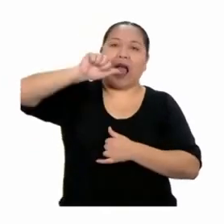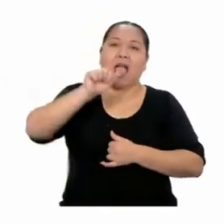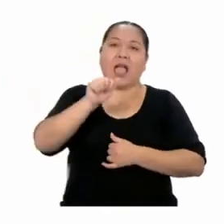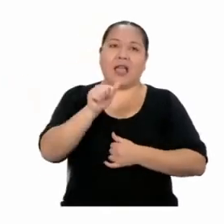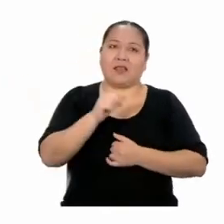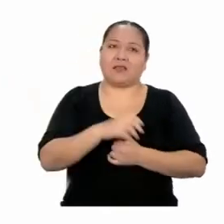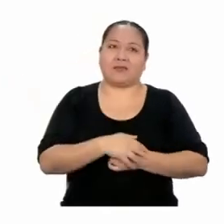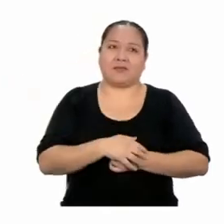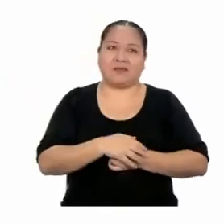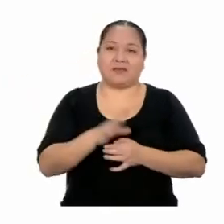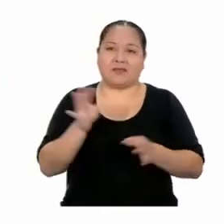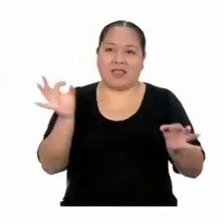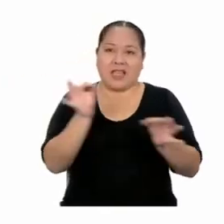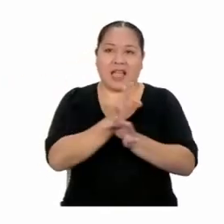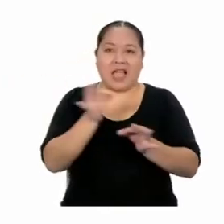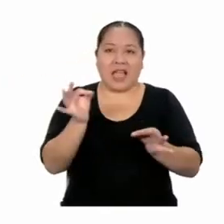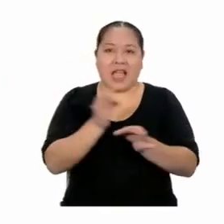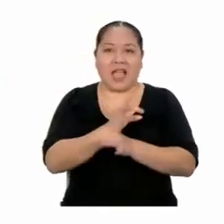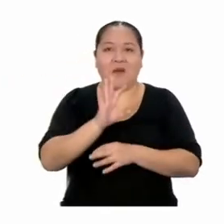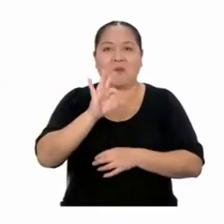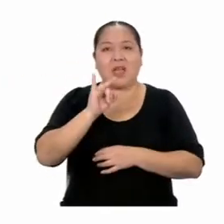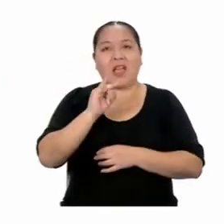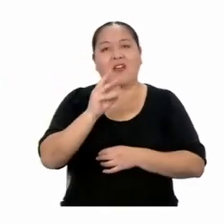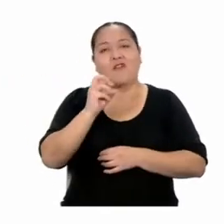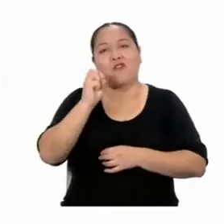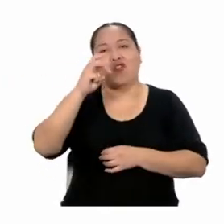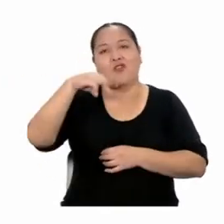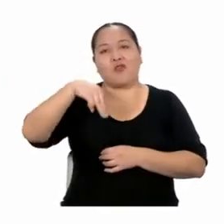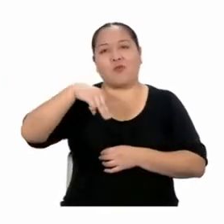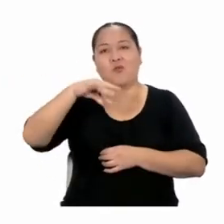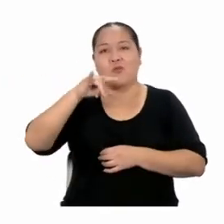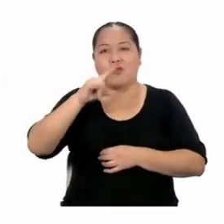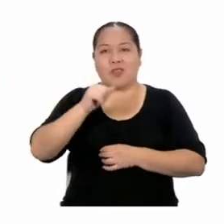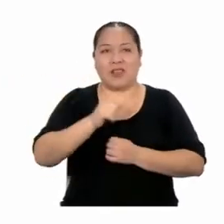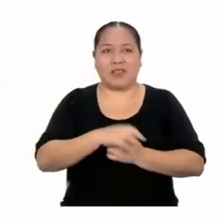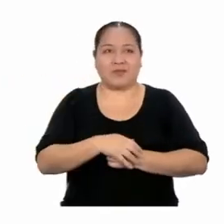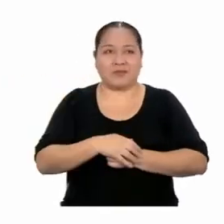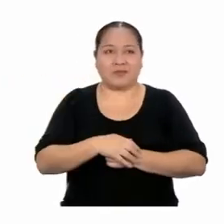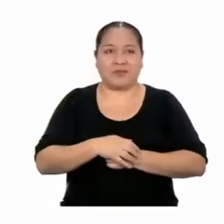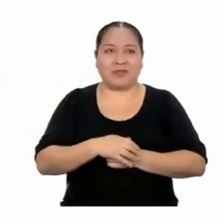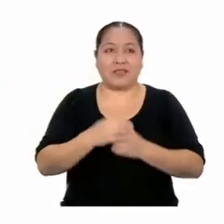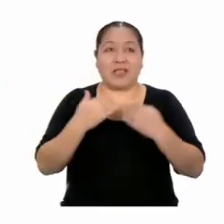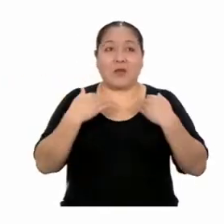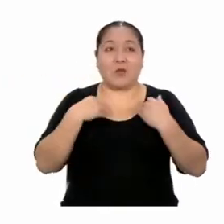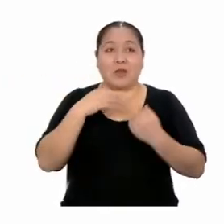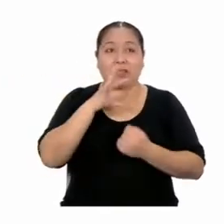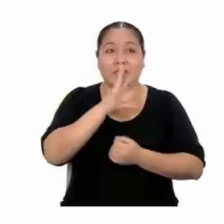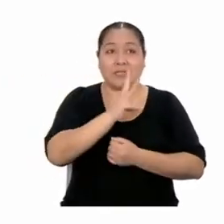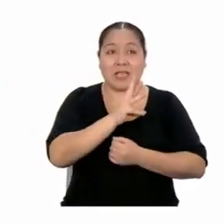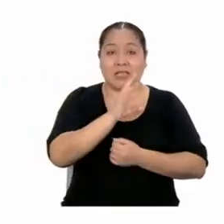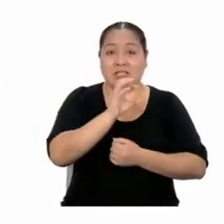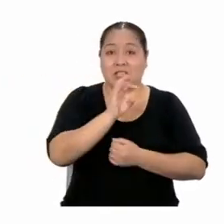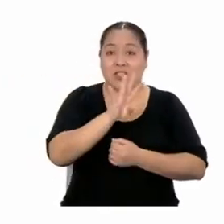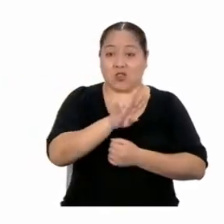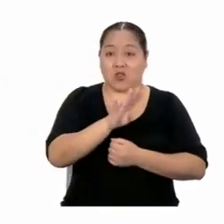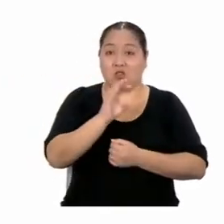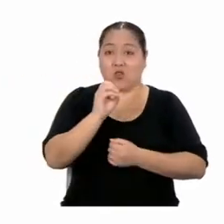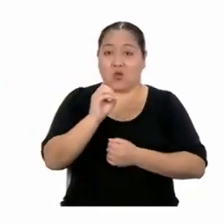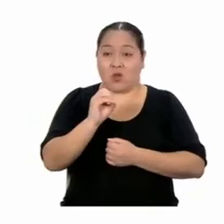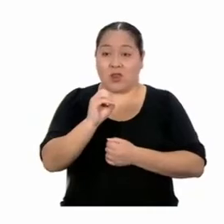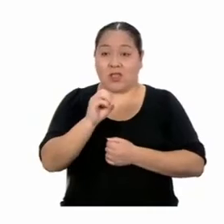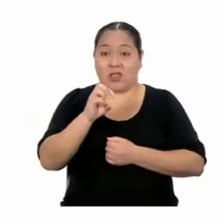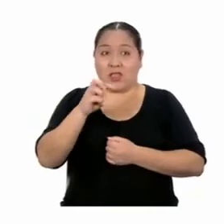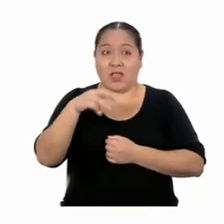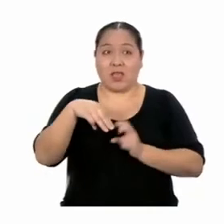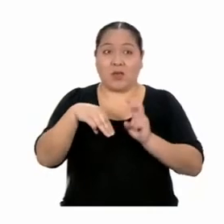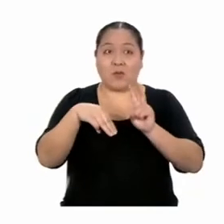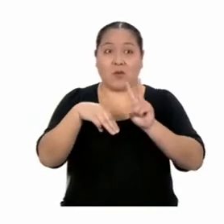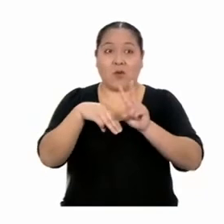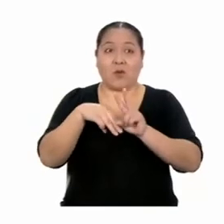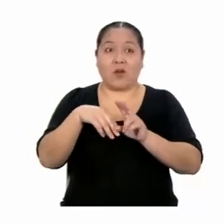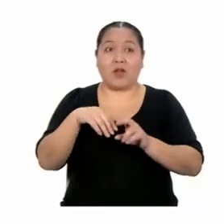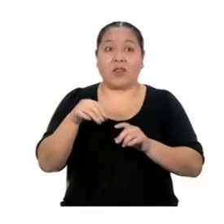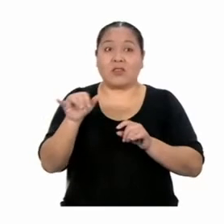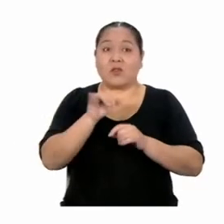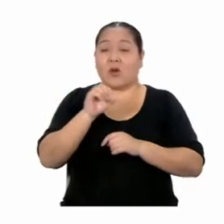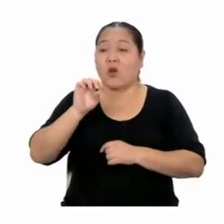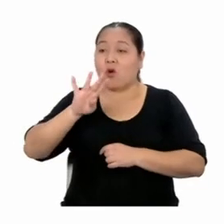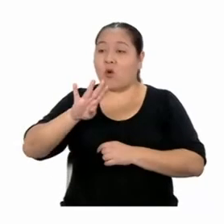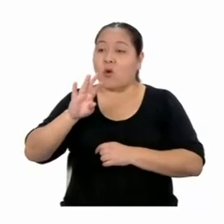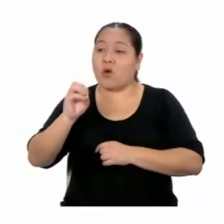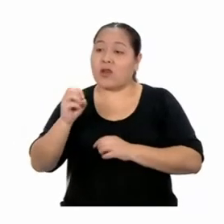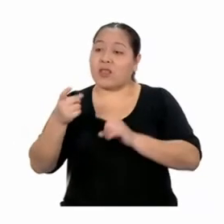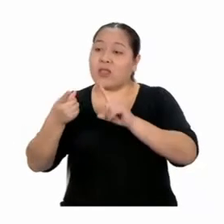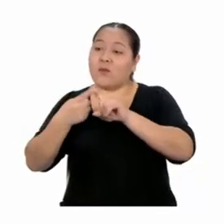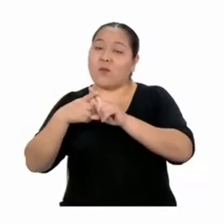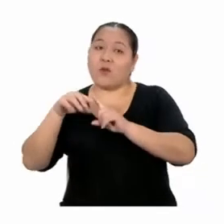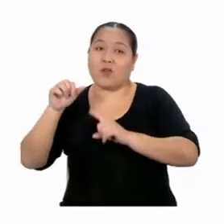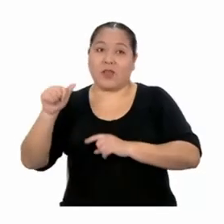los valores en nuestra fórmula del área del rectángulo. Tenemos que 640 es igual a 40 por A. Despejamos el